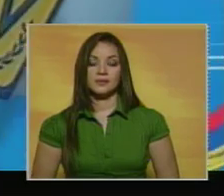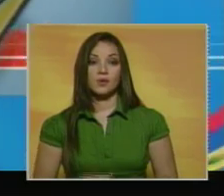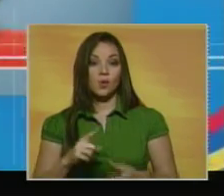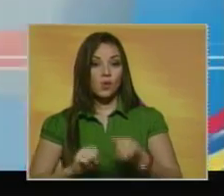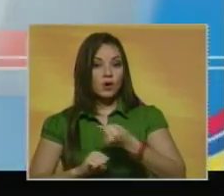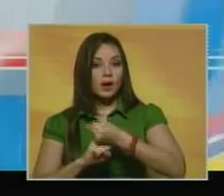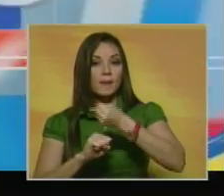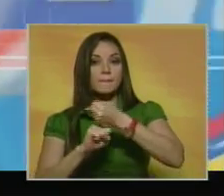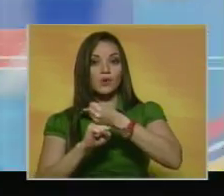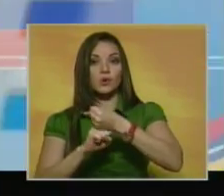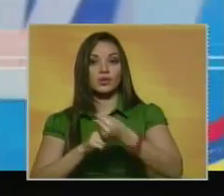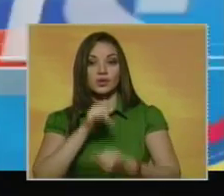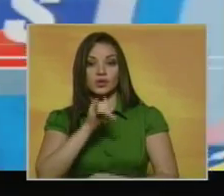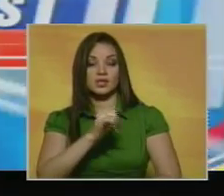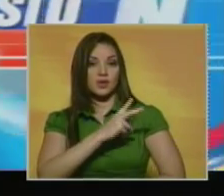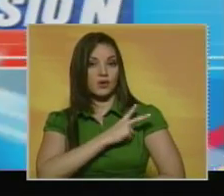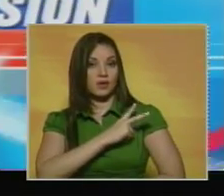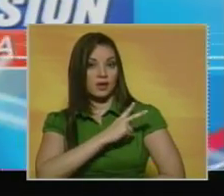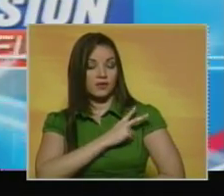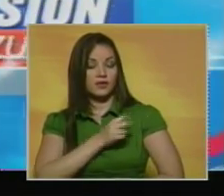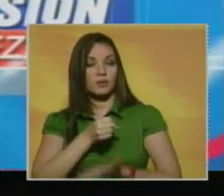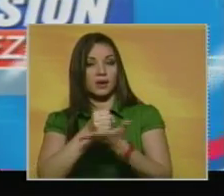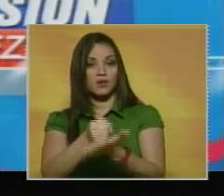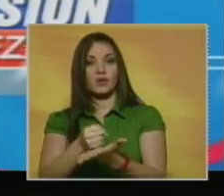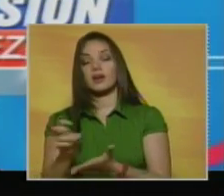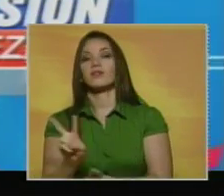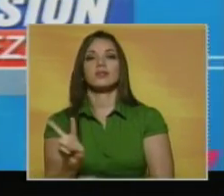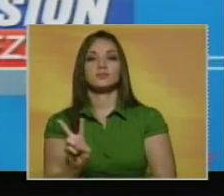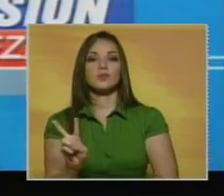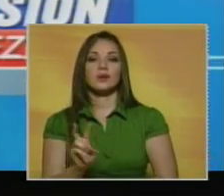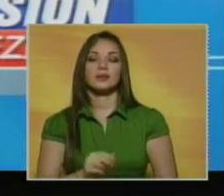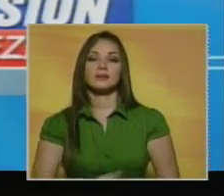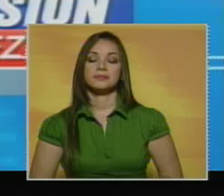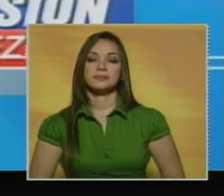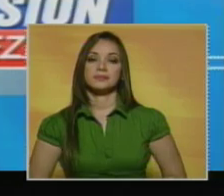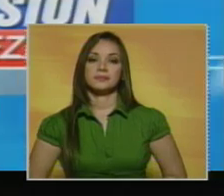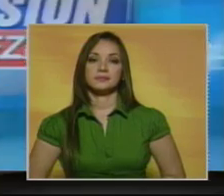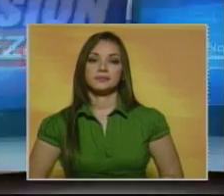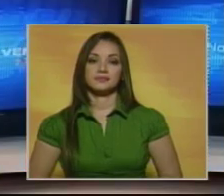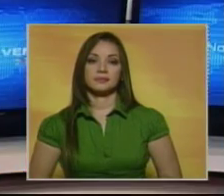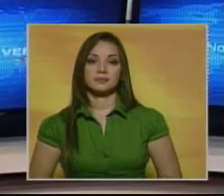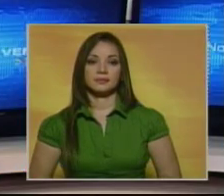Un aporte más de Noticiero Venevisión por Venezuela.